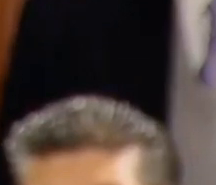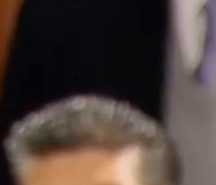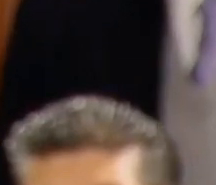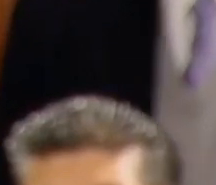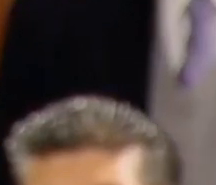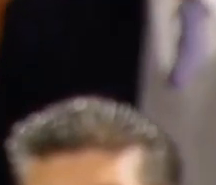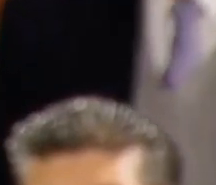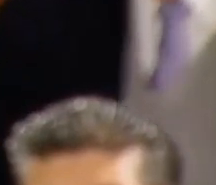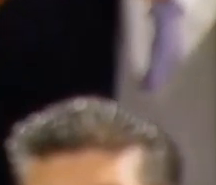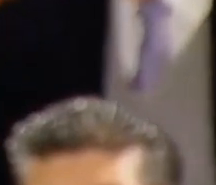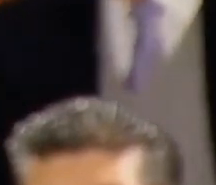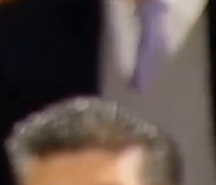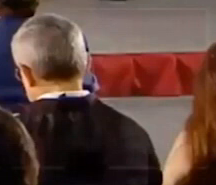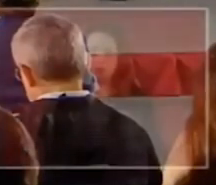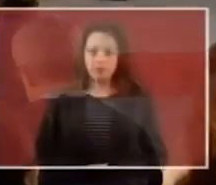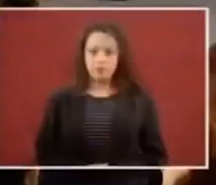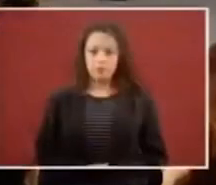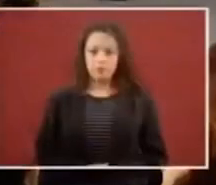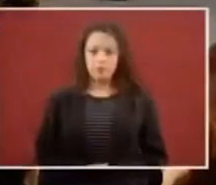matando.